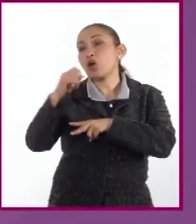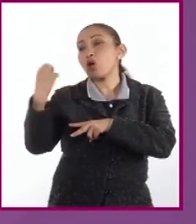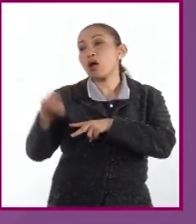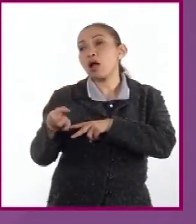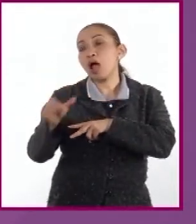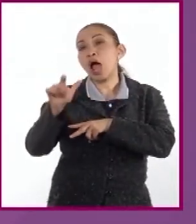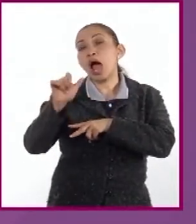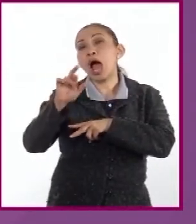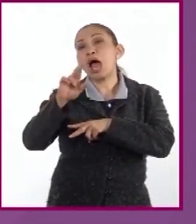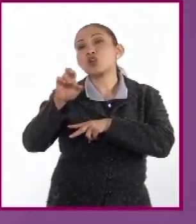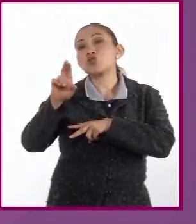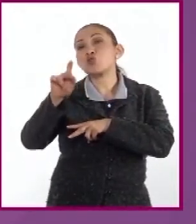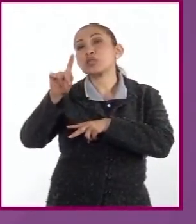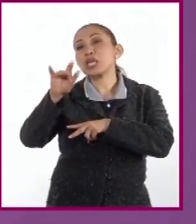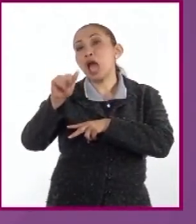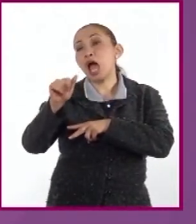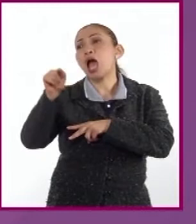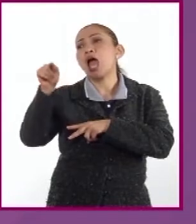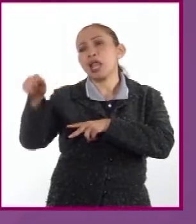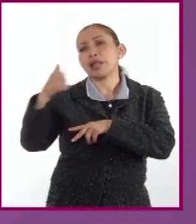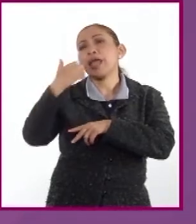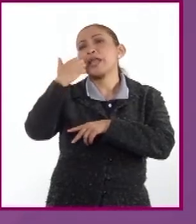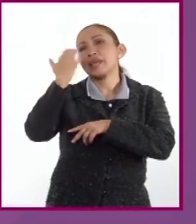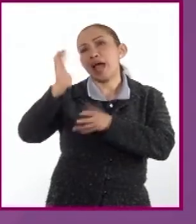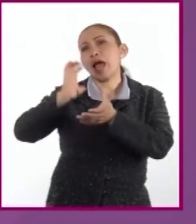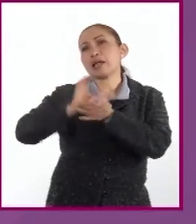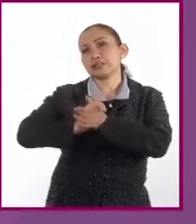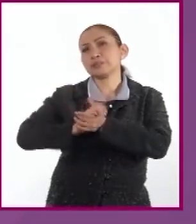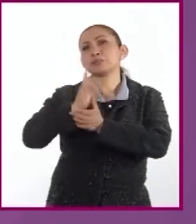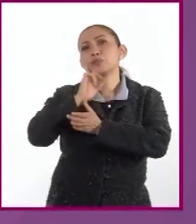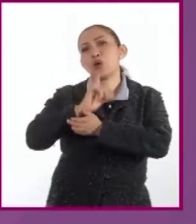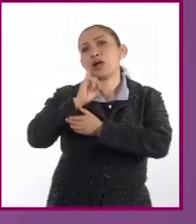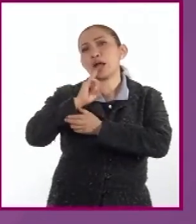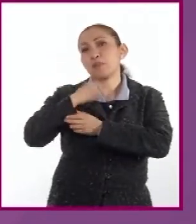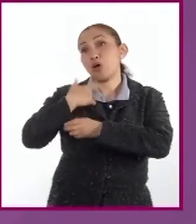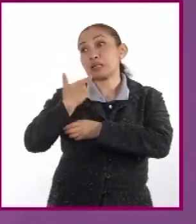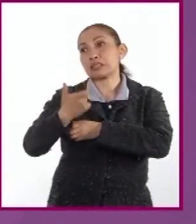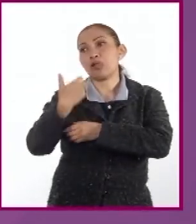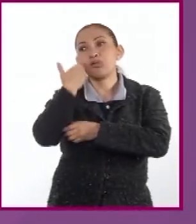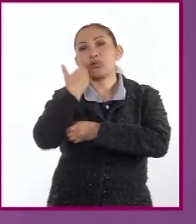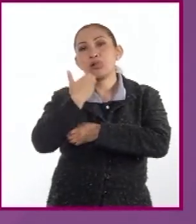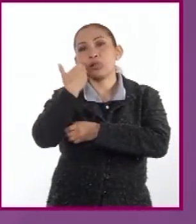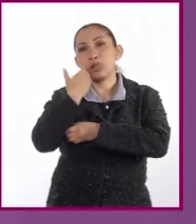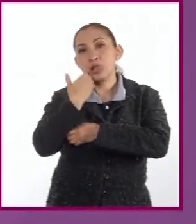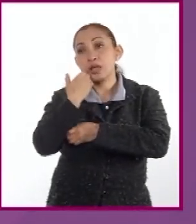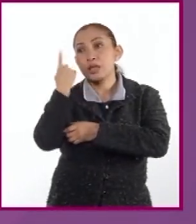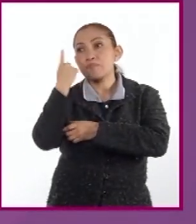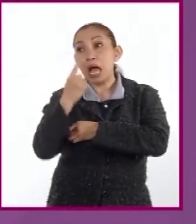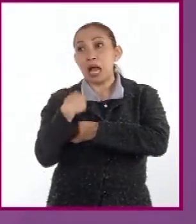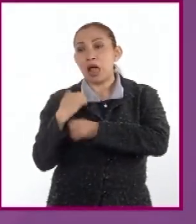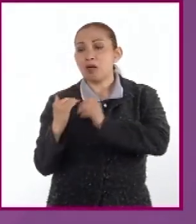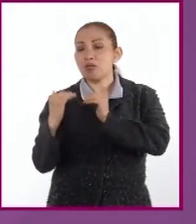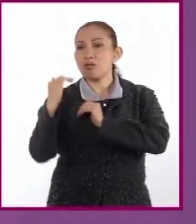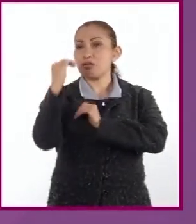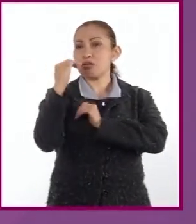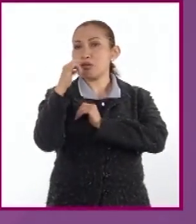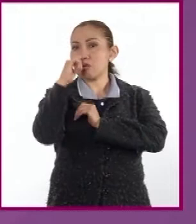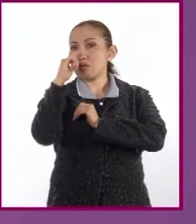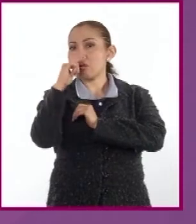apellido Arrutia, quien quería casarse con ella por su dinero y para escalar